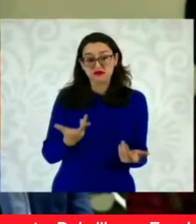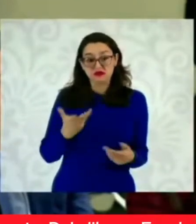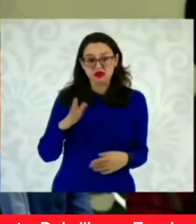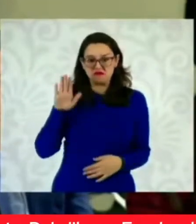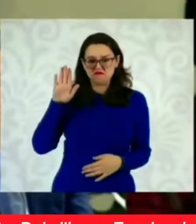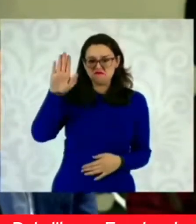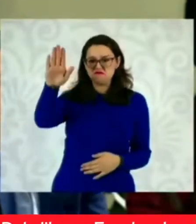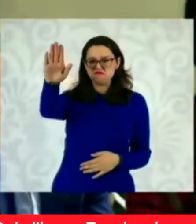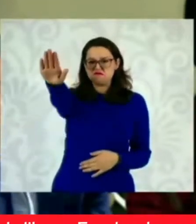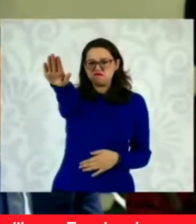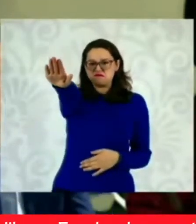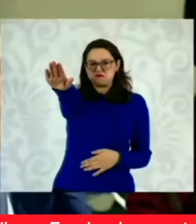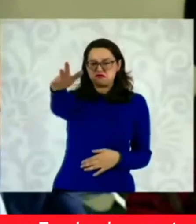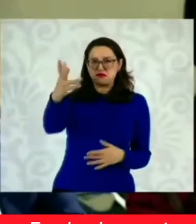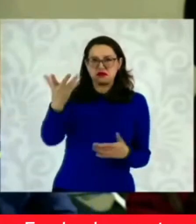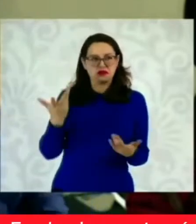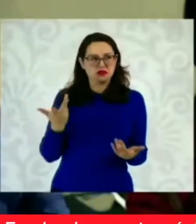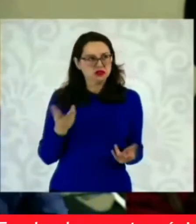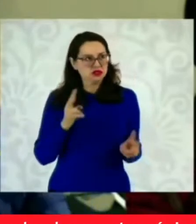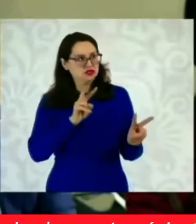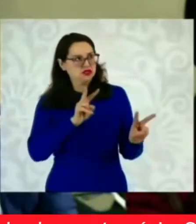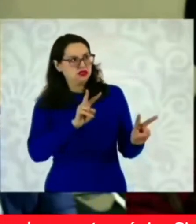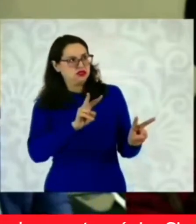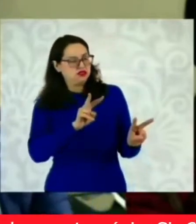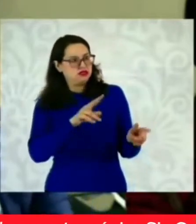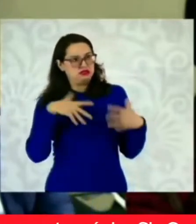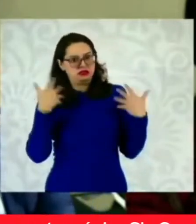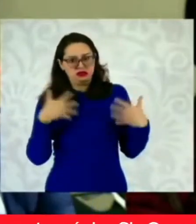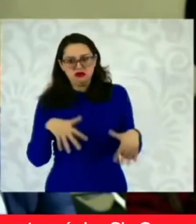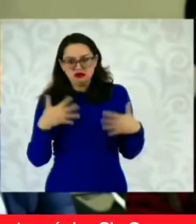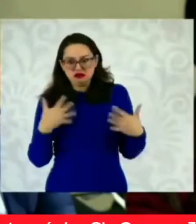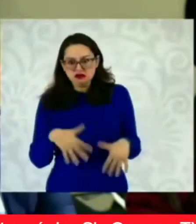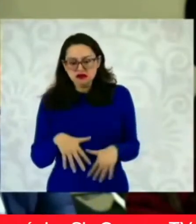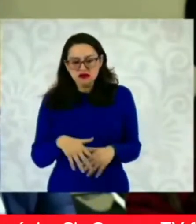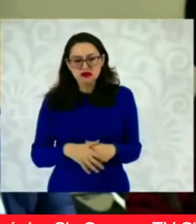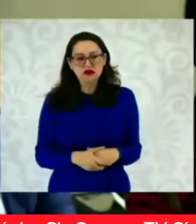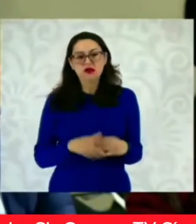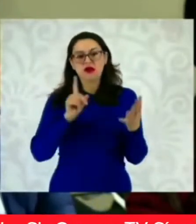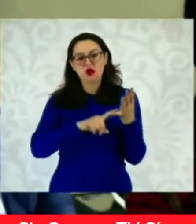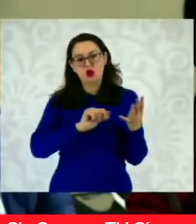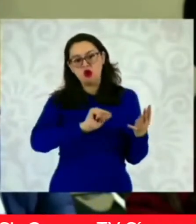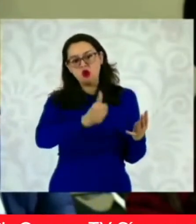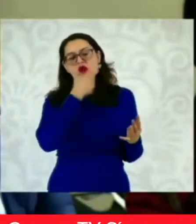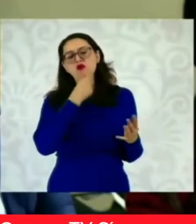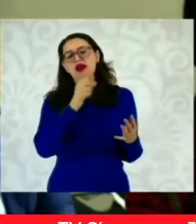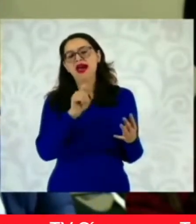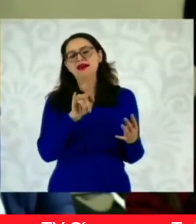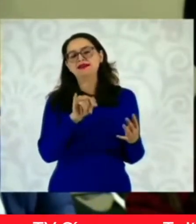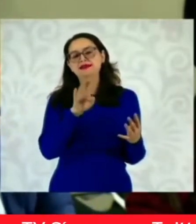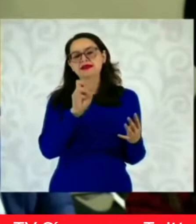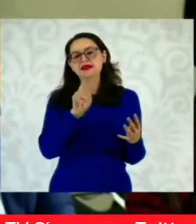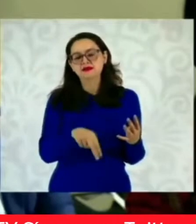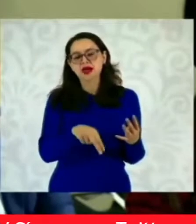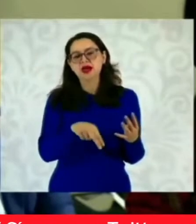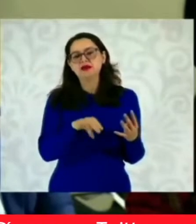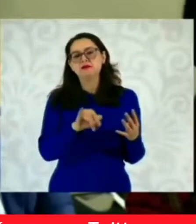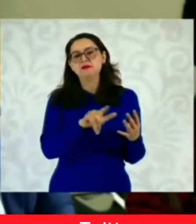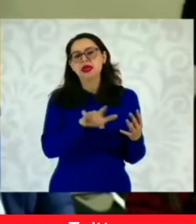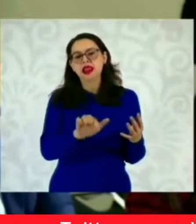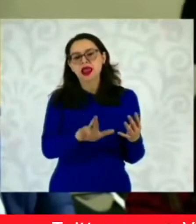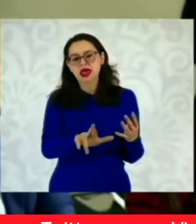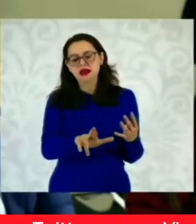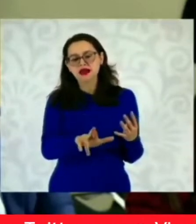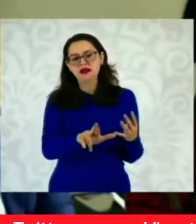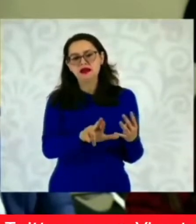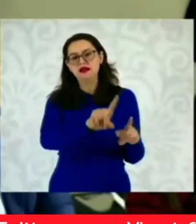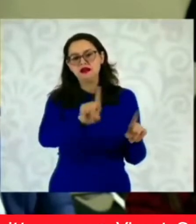un saludo fascista y eso no fue una inocentada, presidenta? Cuando Stephen Miller, el asesor